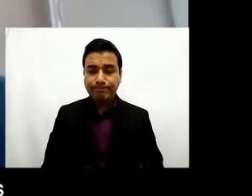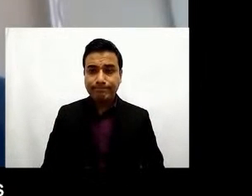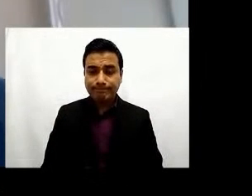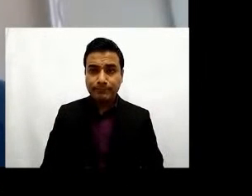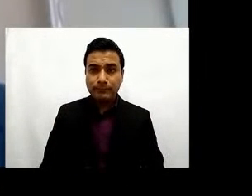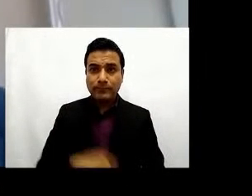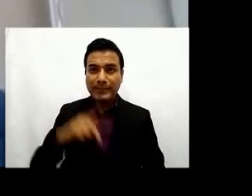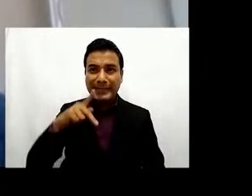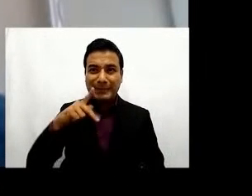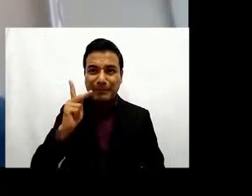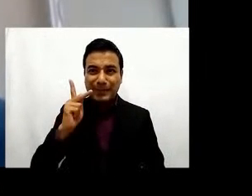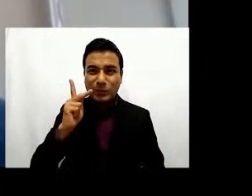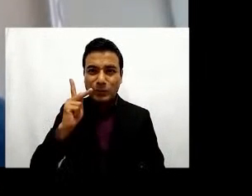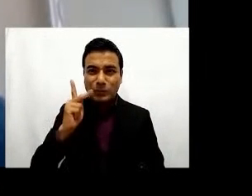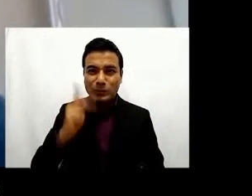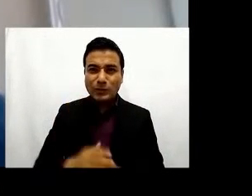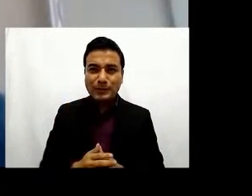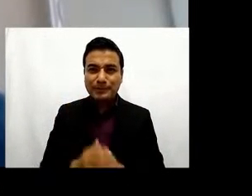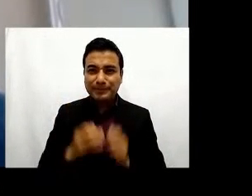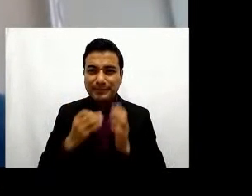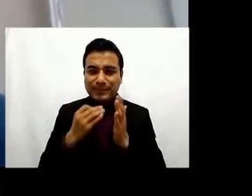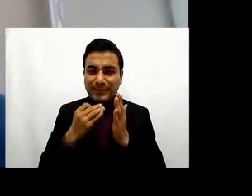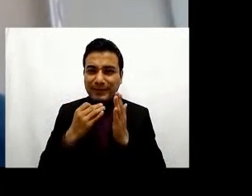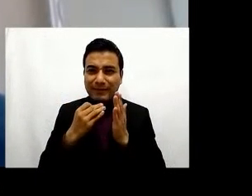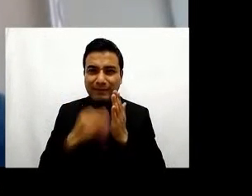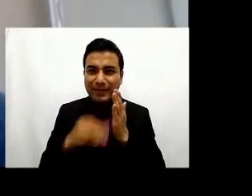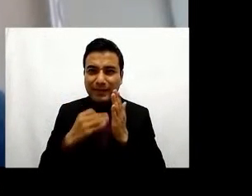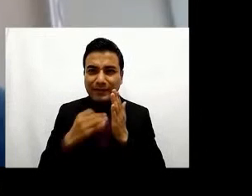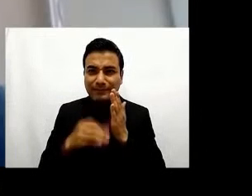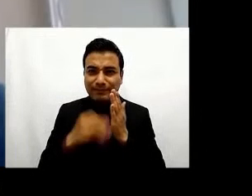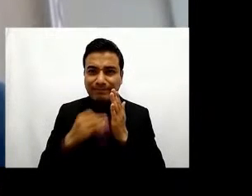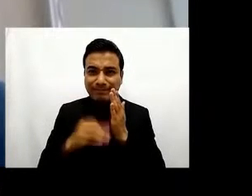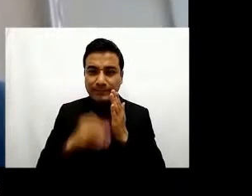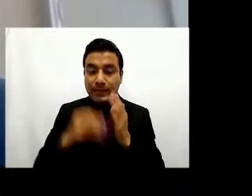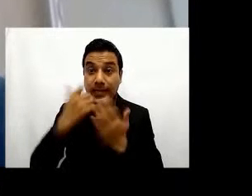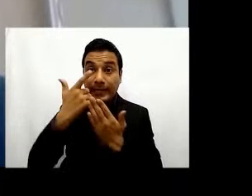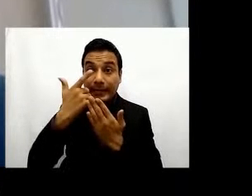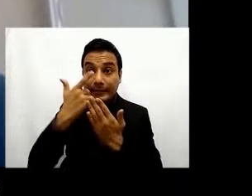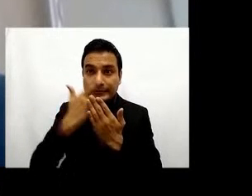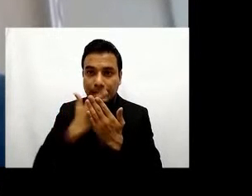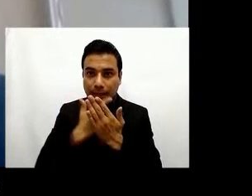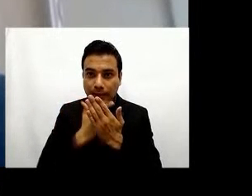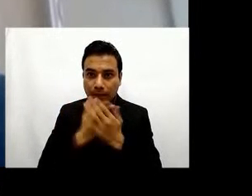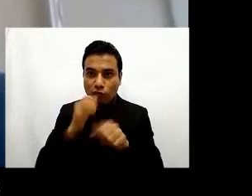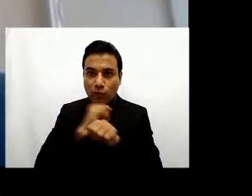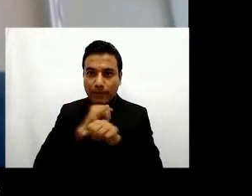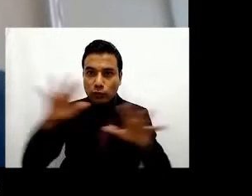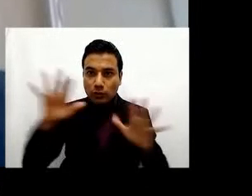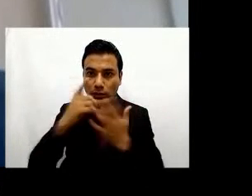sin embargo, no existe un inventario, una base de datos que